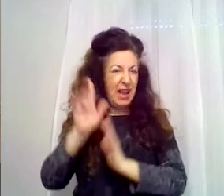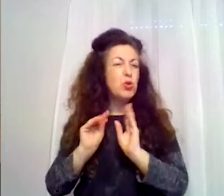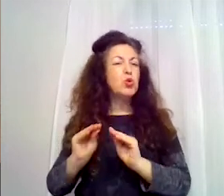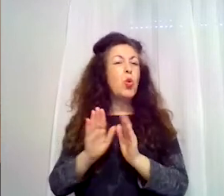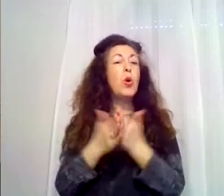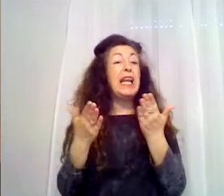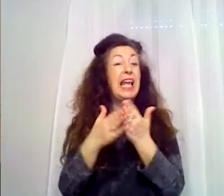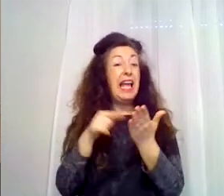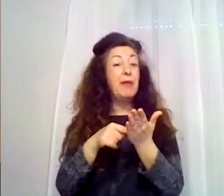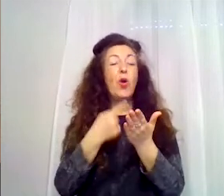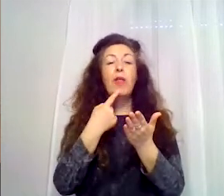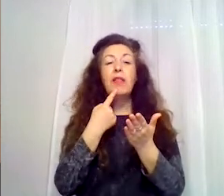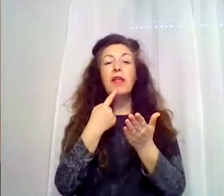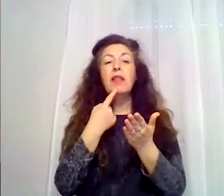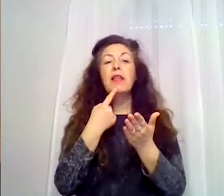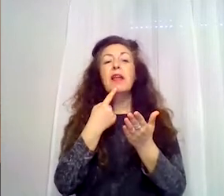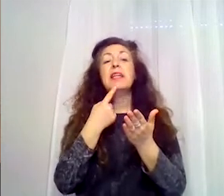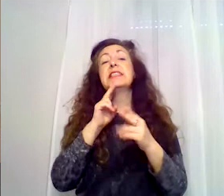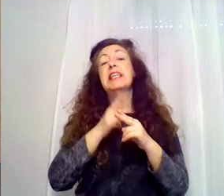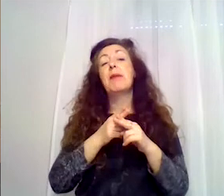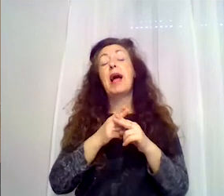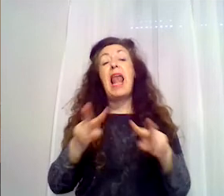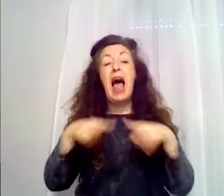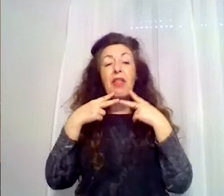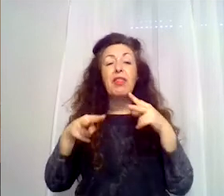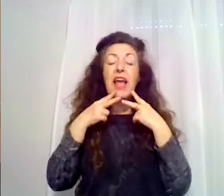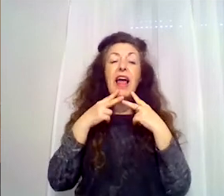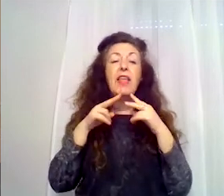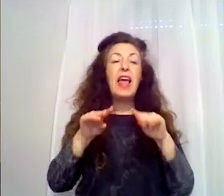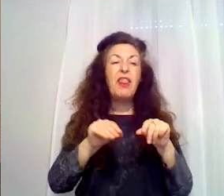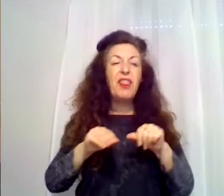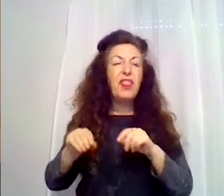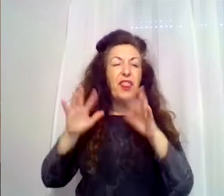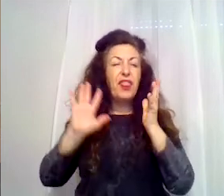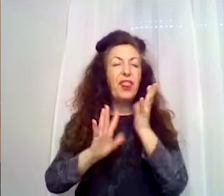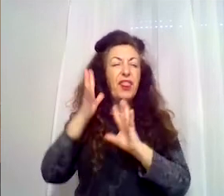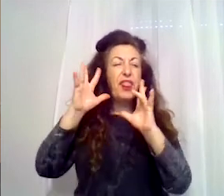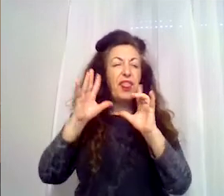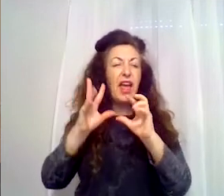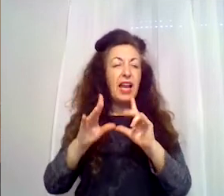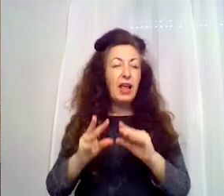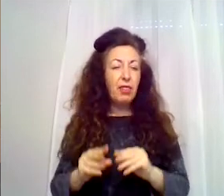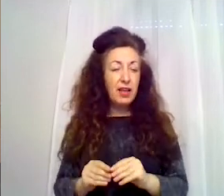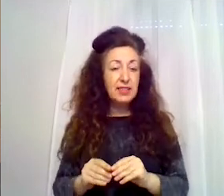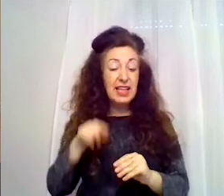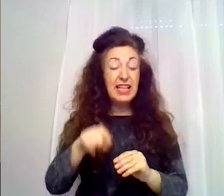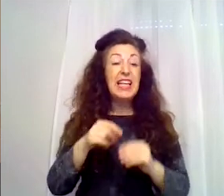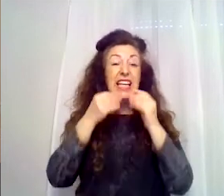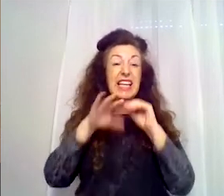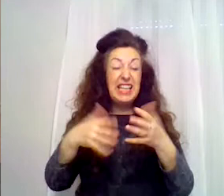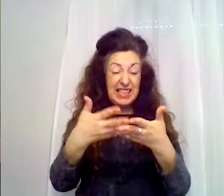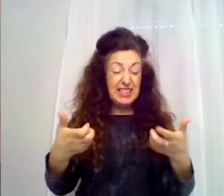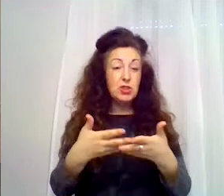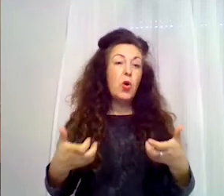un pensador a través del Príncipe, de las historias florentinas, que justificaba muchas cosas